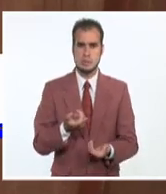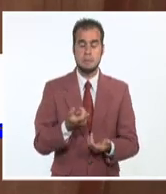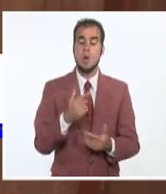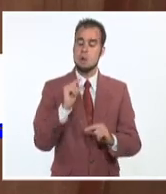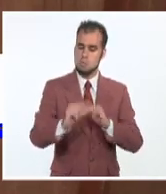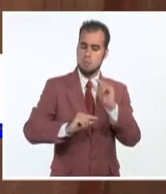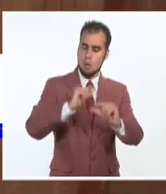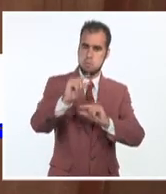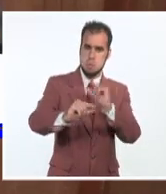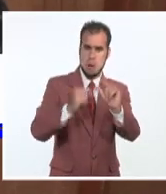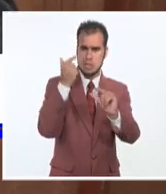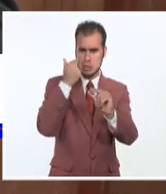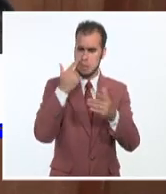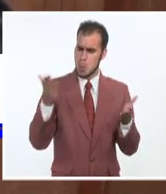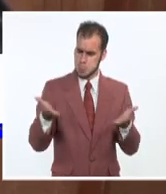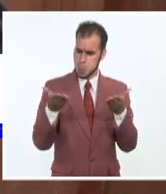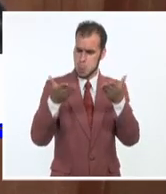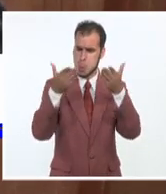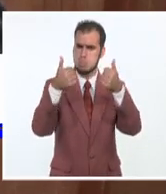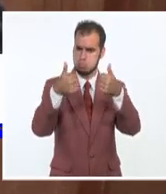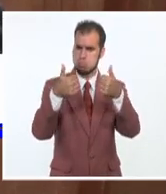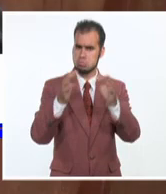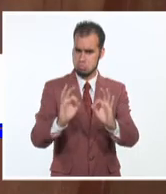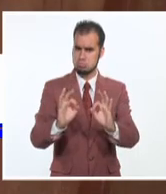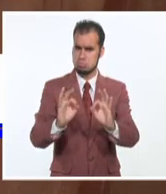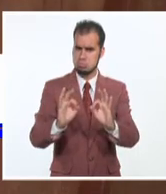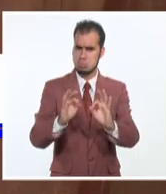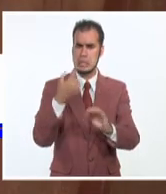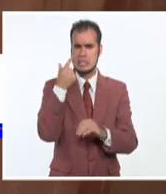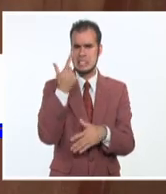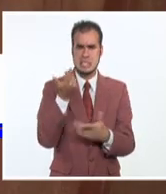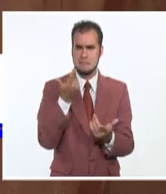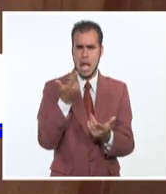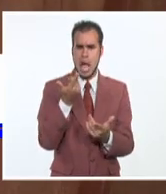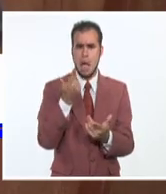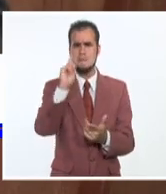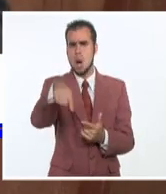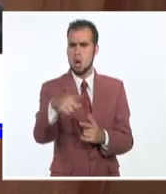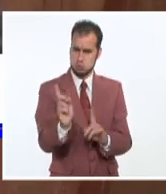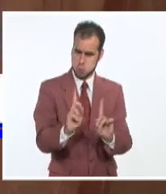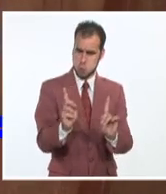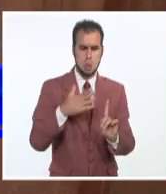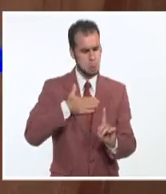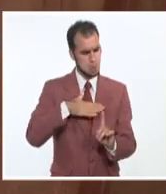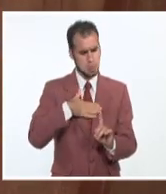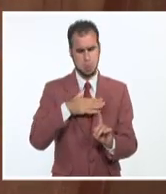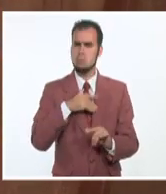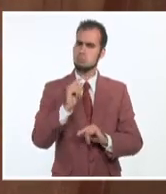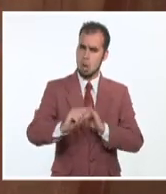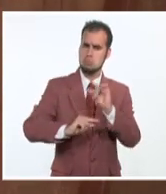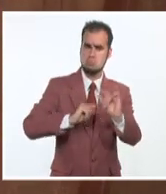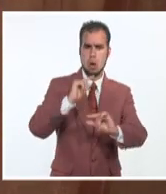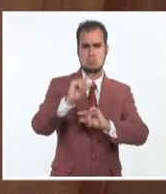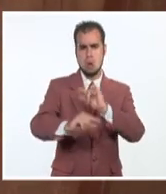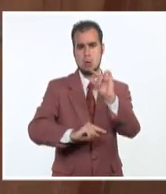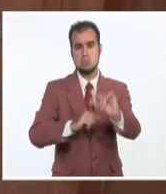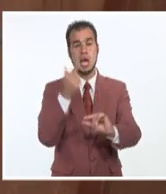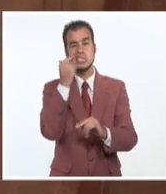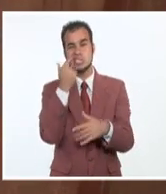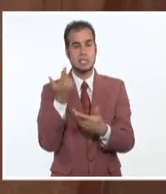nosotros diríamos sin prisa, pero sin pausa, y lo más importante es la gradualidad de este proceso